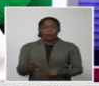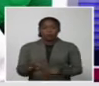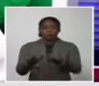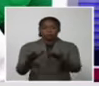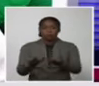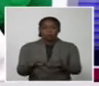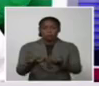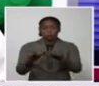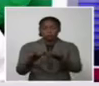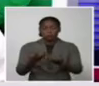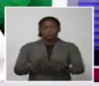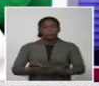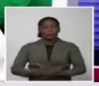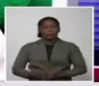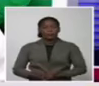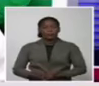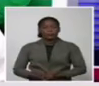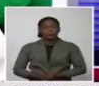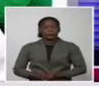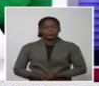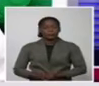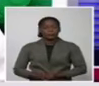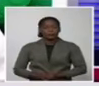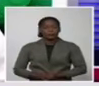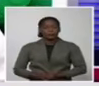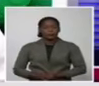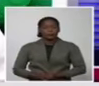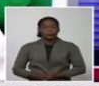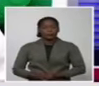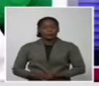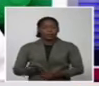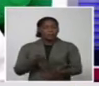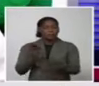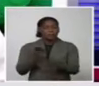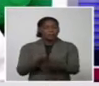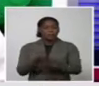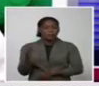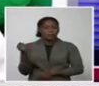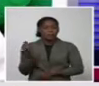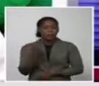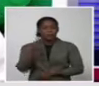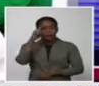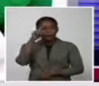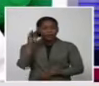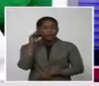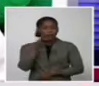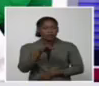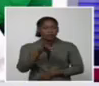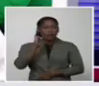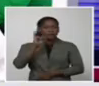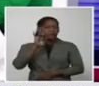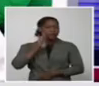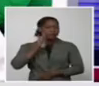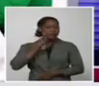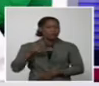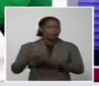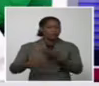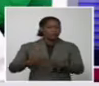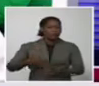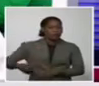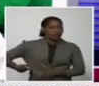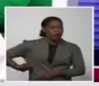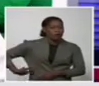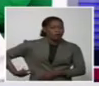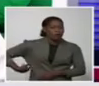Este paciente, que inicialmente ingresa por una infección que presentó en uno de